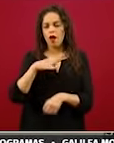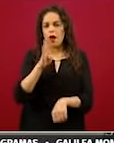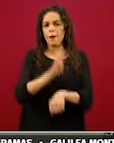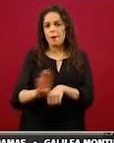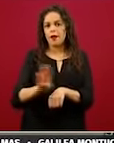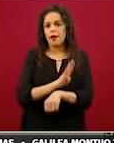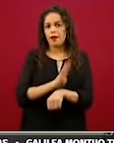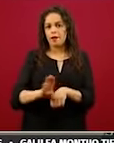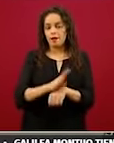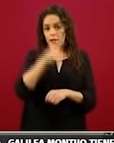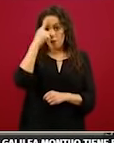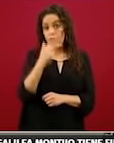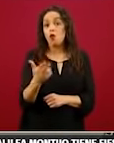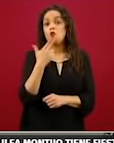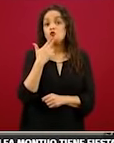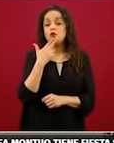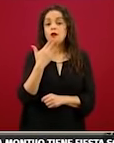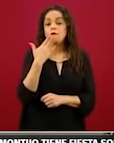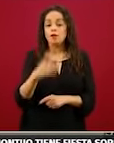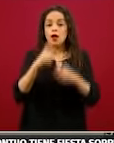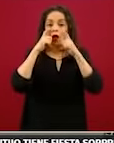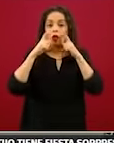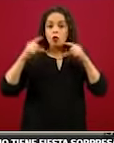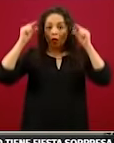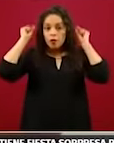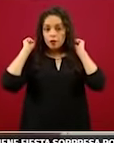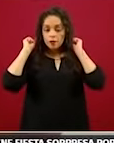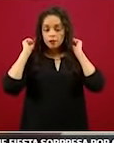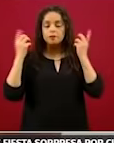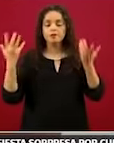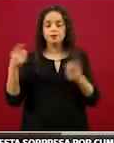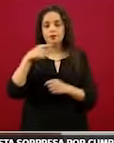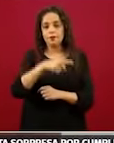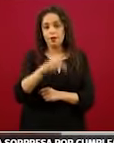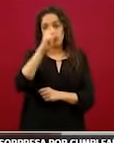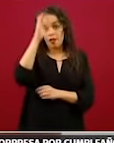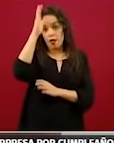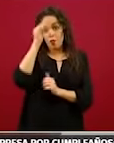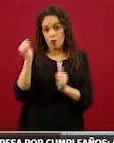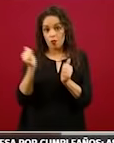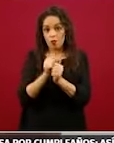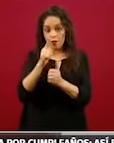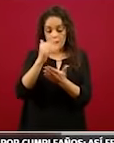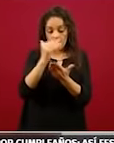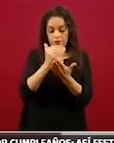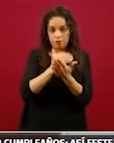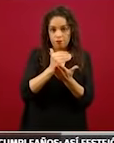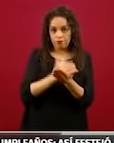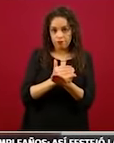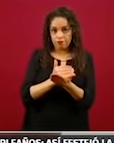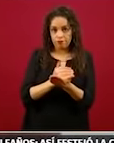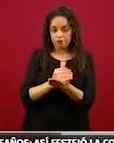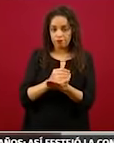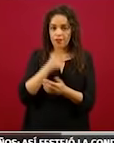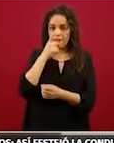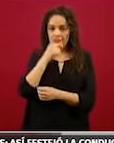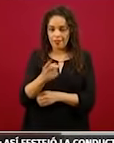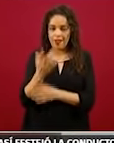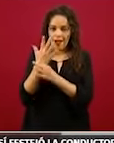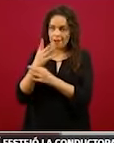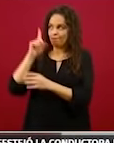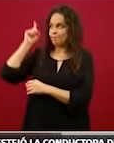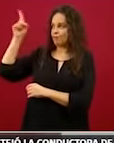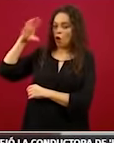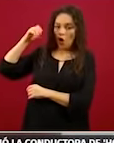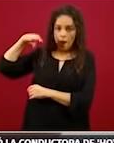potenciales de este uso de cubrebocas en la comunidad, de acuerdo a este lineamiento de la Organización Mundial de la Salud, es